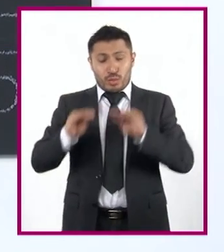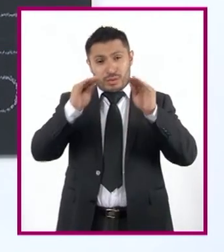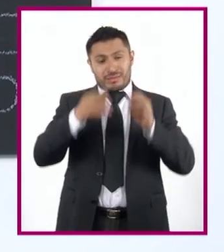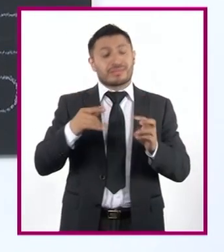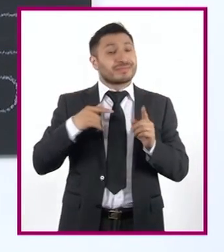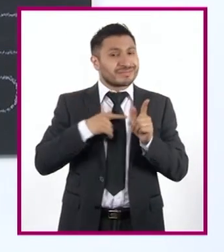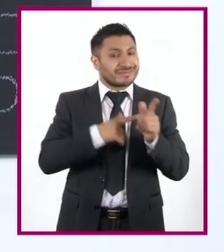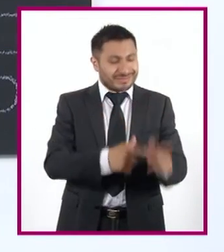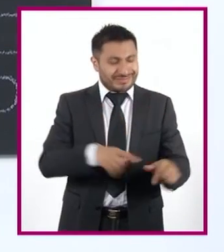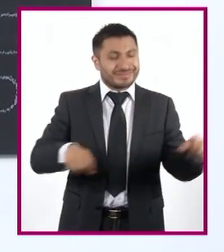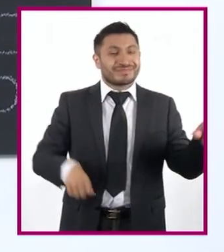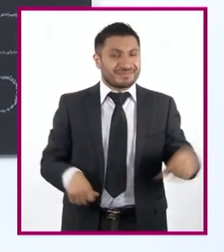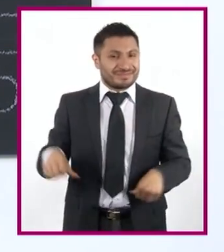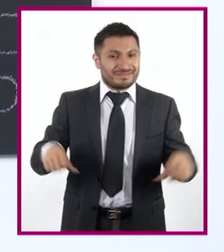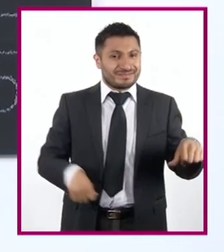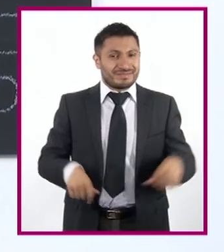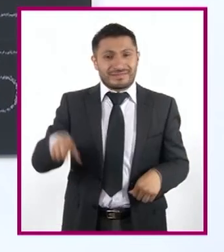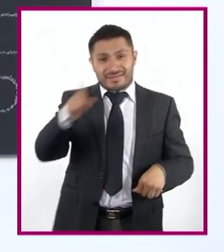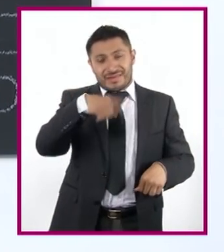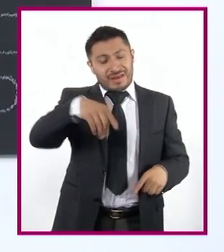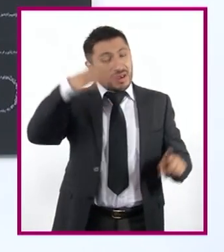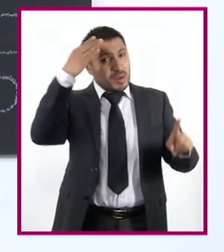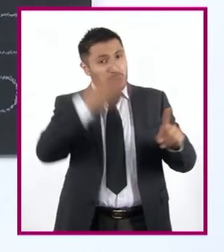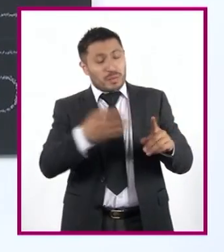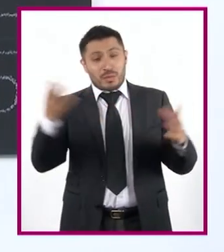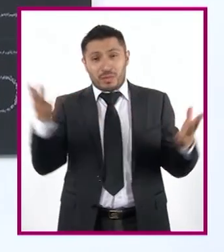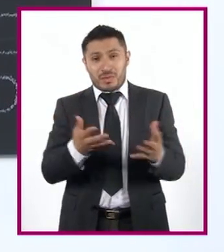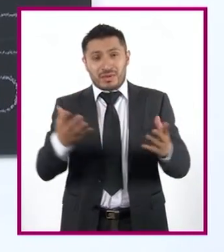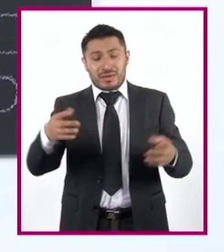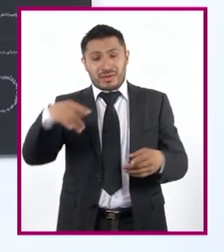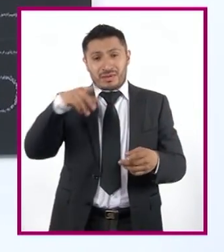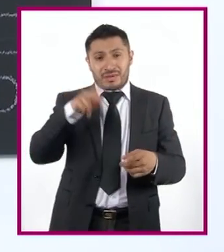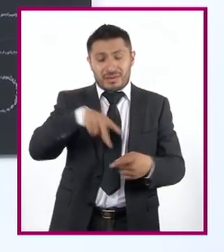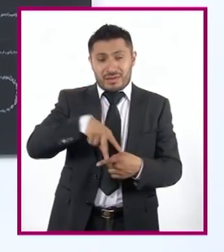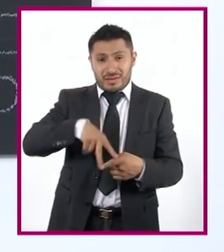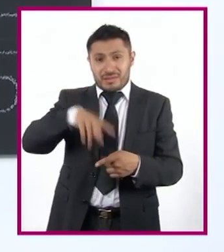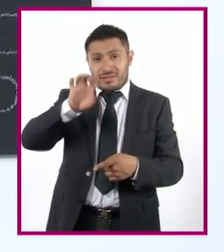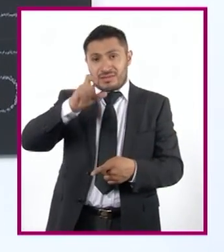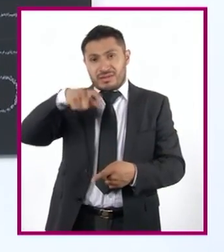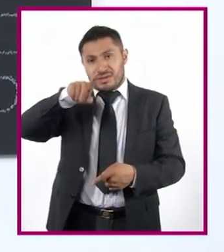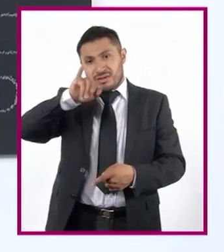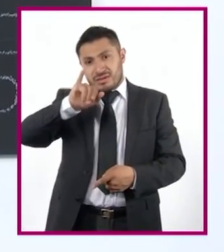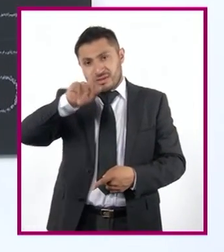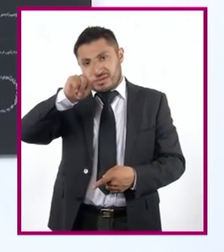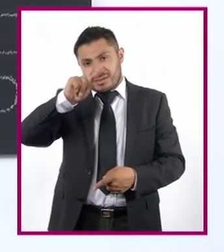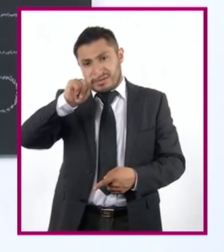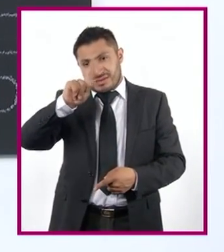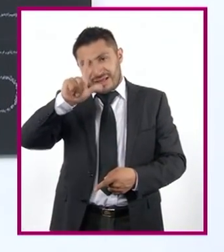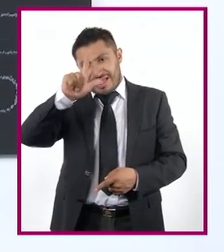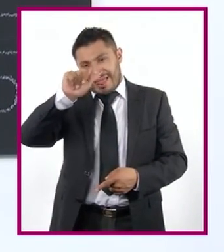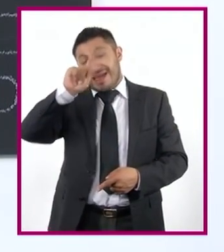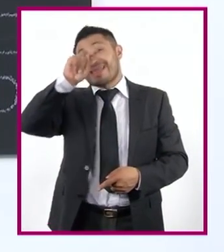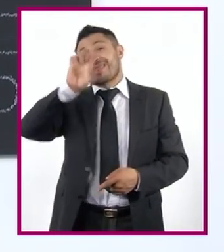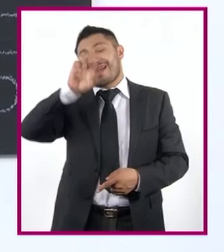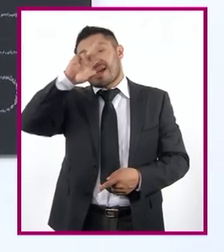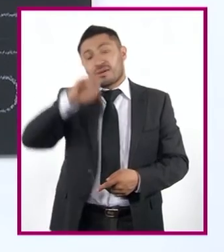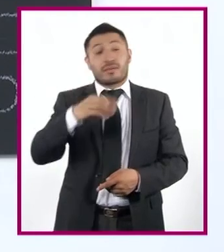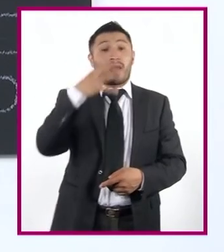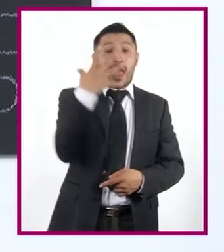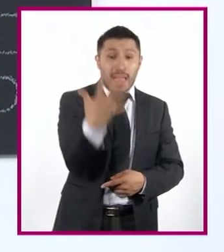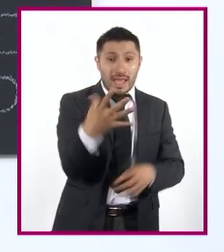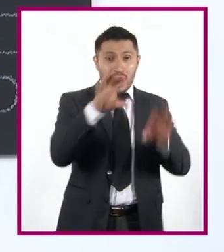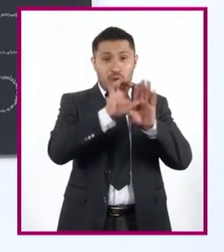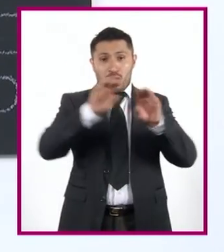Para continuar con esta actividad, los reto a que construyan un triángulo equilátero de 5 centímetros por lado y repitan el